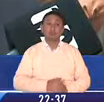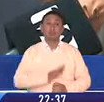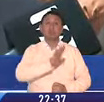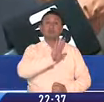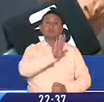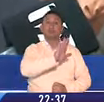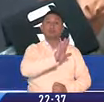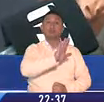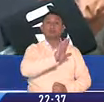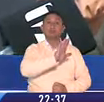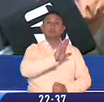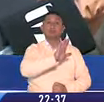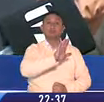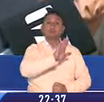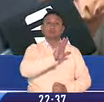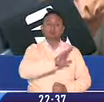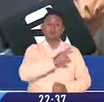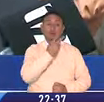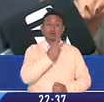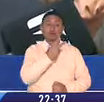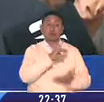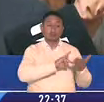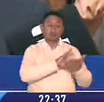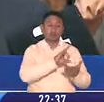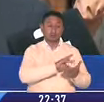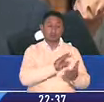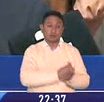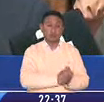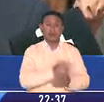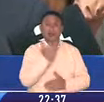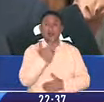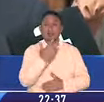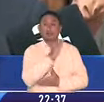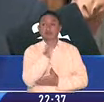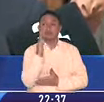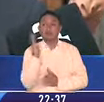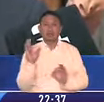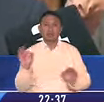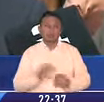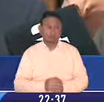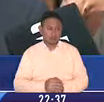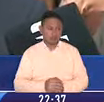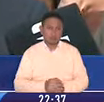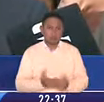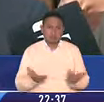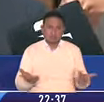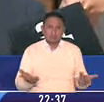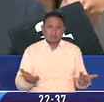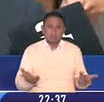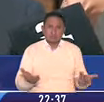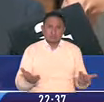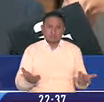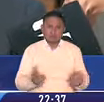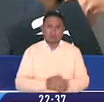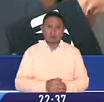5 asistentes, de los cuales 2 votaron por la destitución y 3 en abstención. Esto quiere decir que